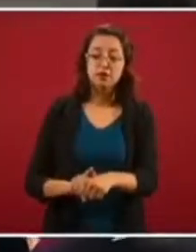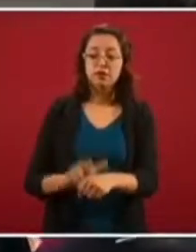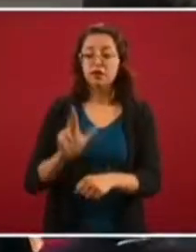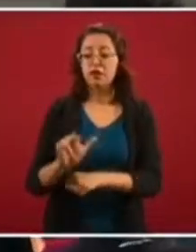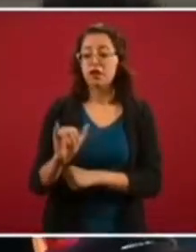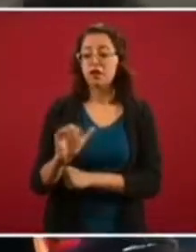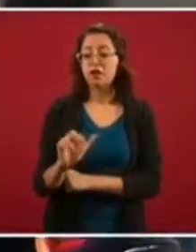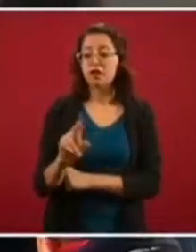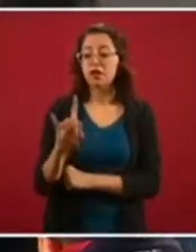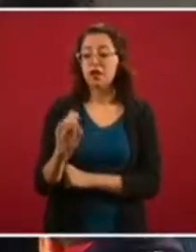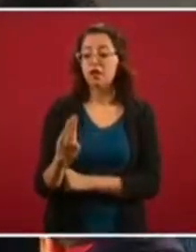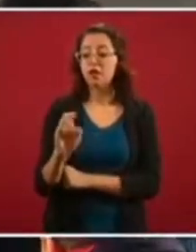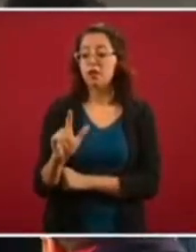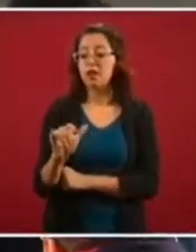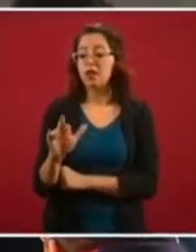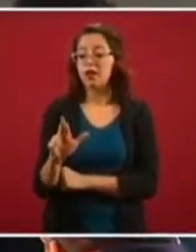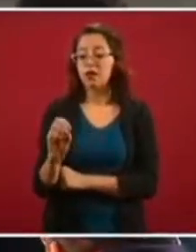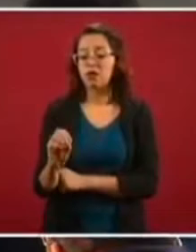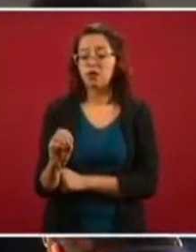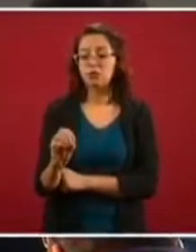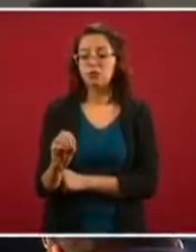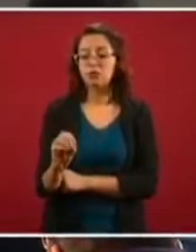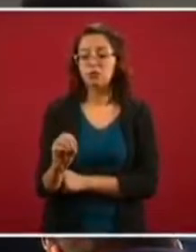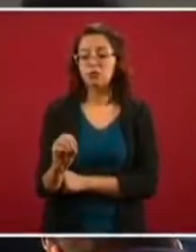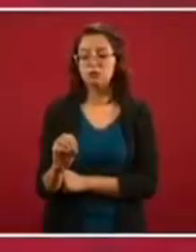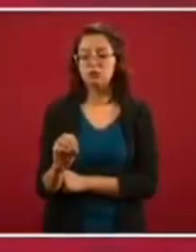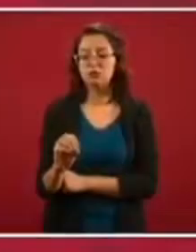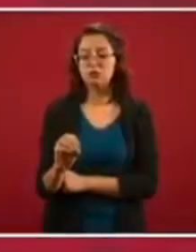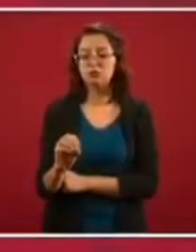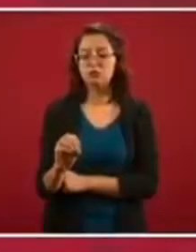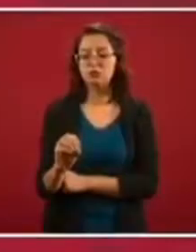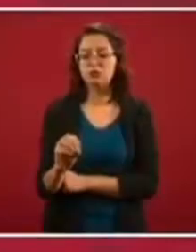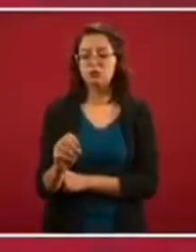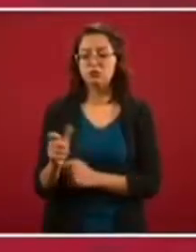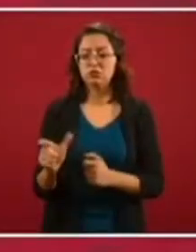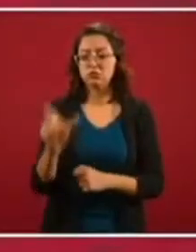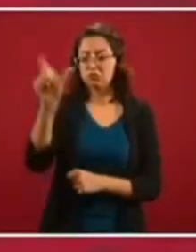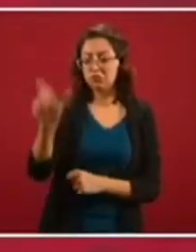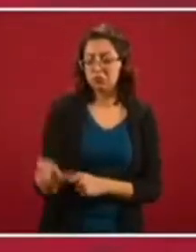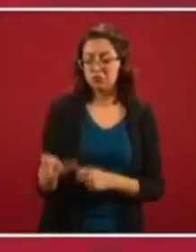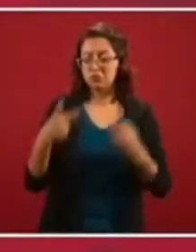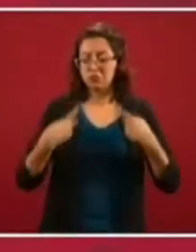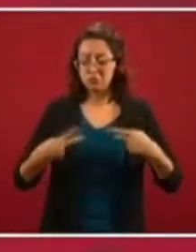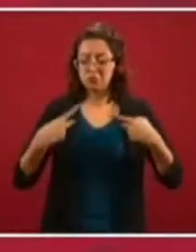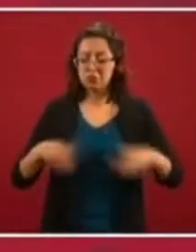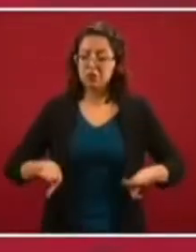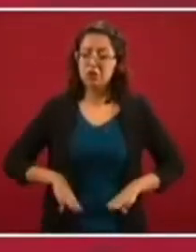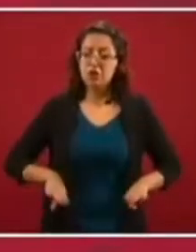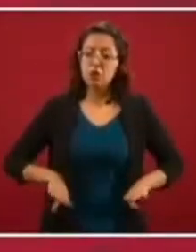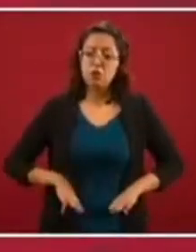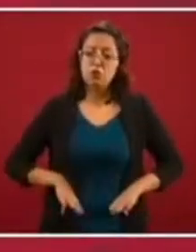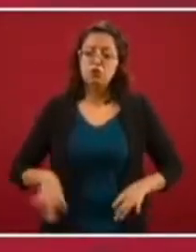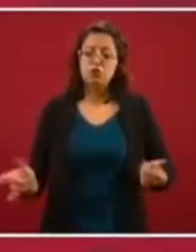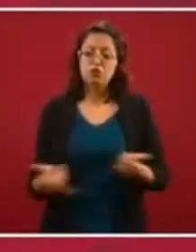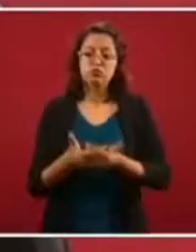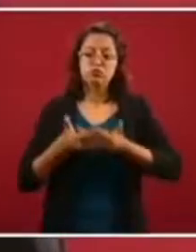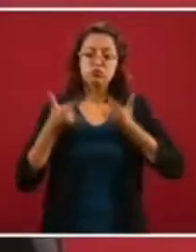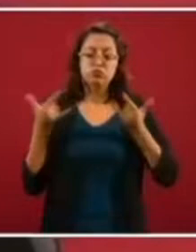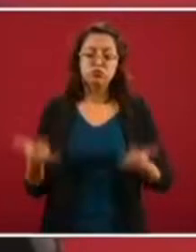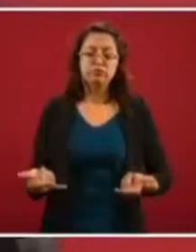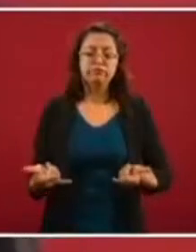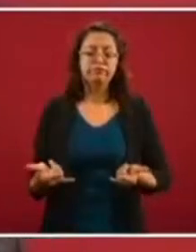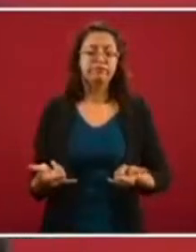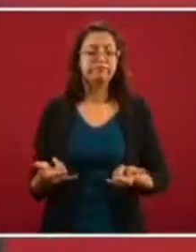Ricardo Valero, se trata de una persona con una trayectoria,